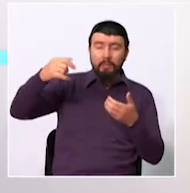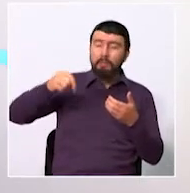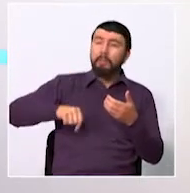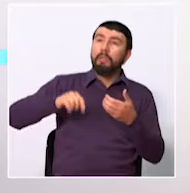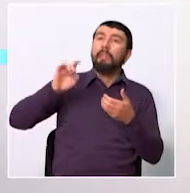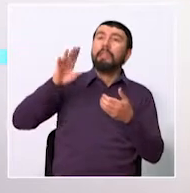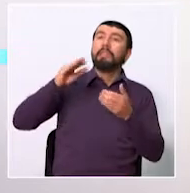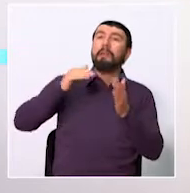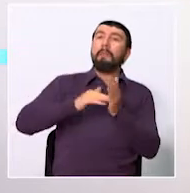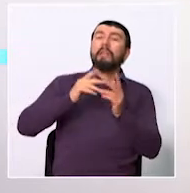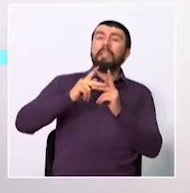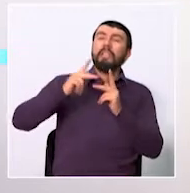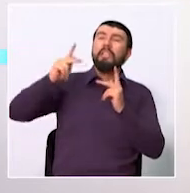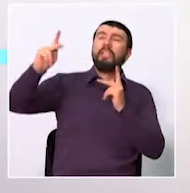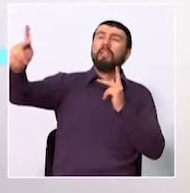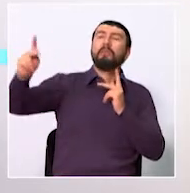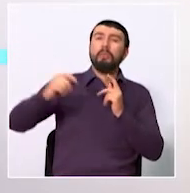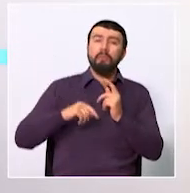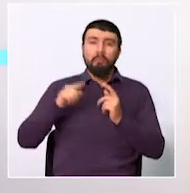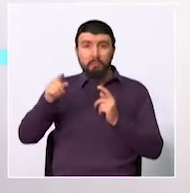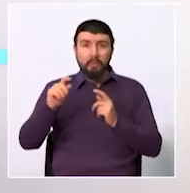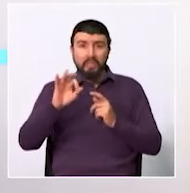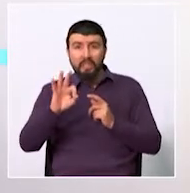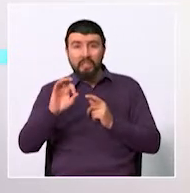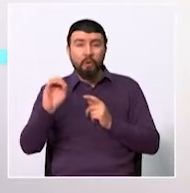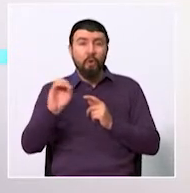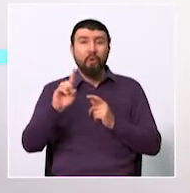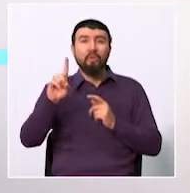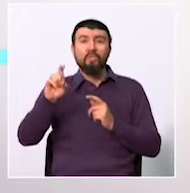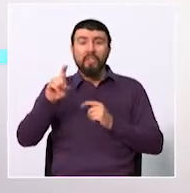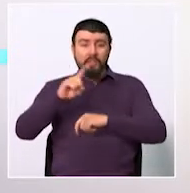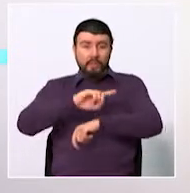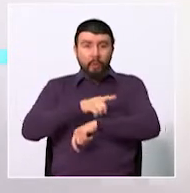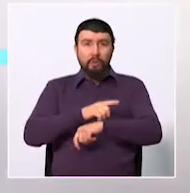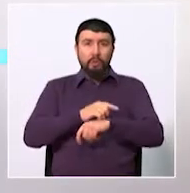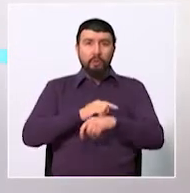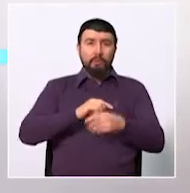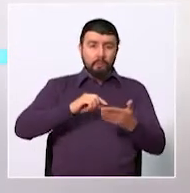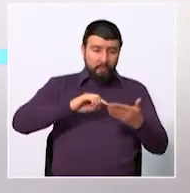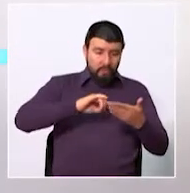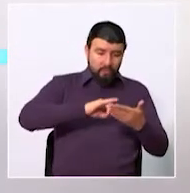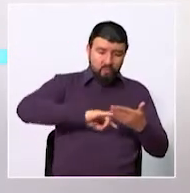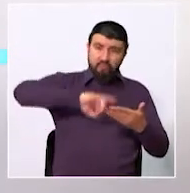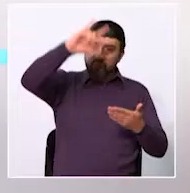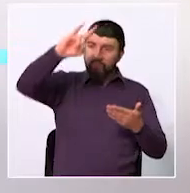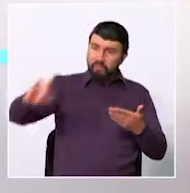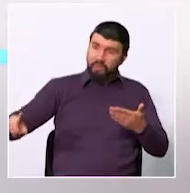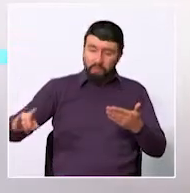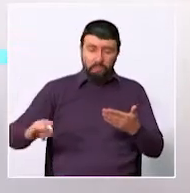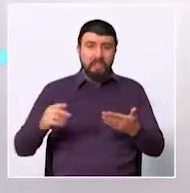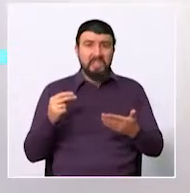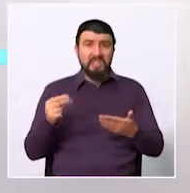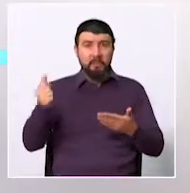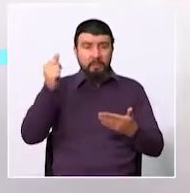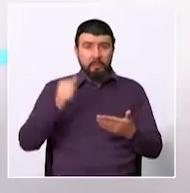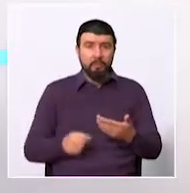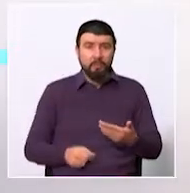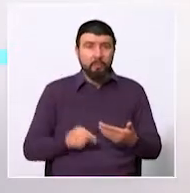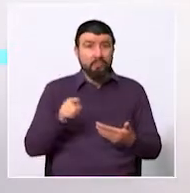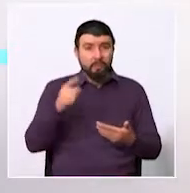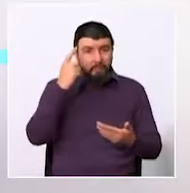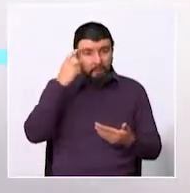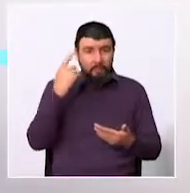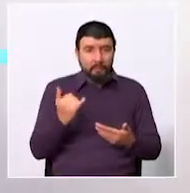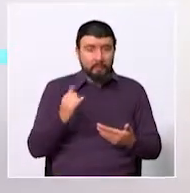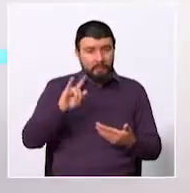15 mil kilómetros y las llamadas demorar entre tres a seis segundos viaja la onda se imaginan cuando esto entra al cerebro